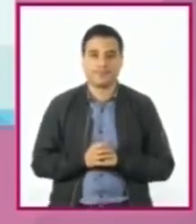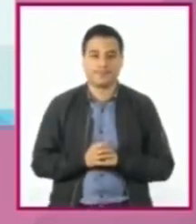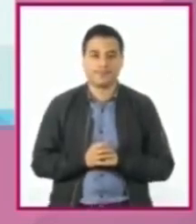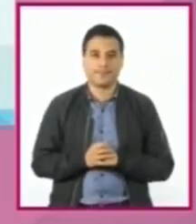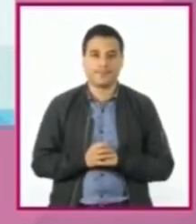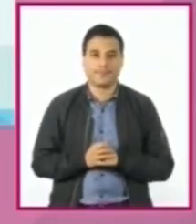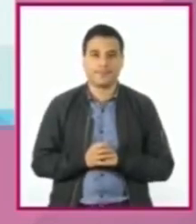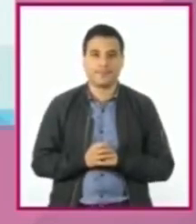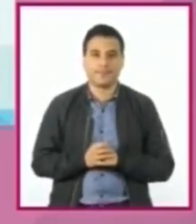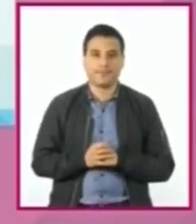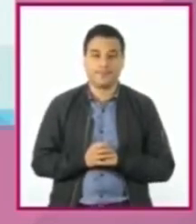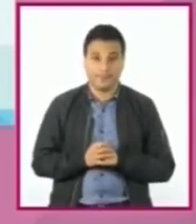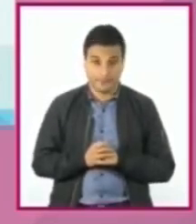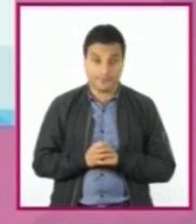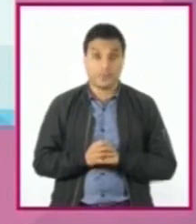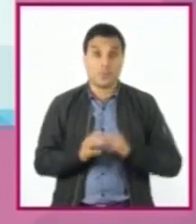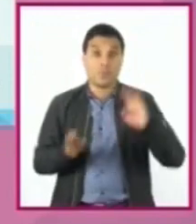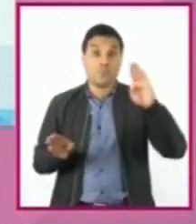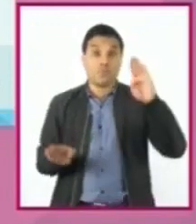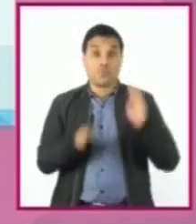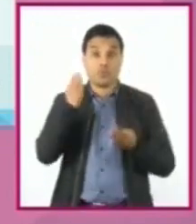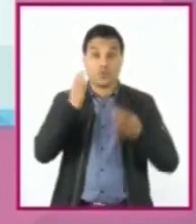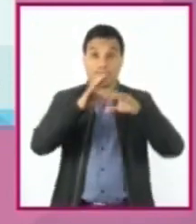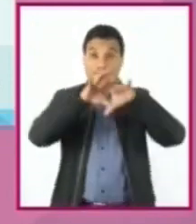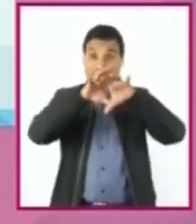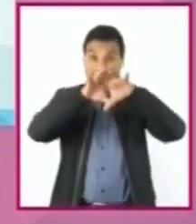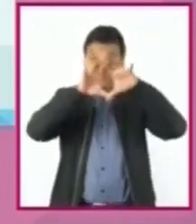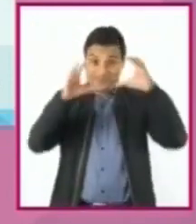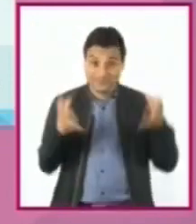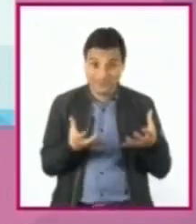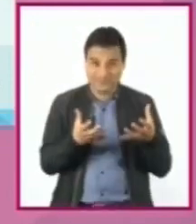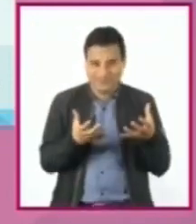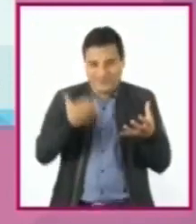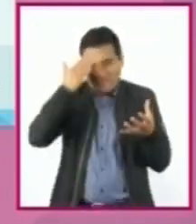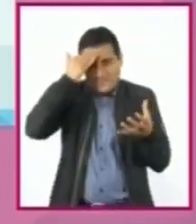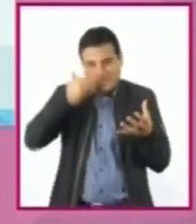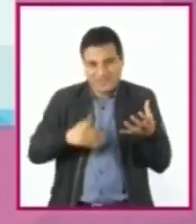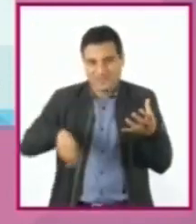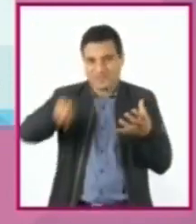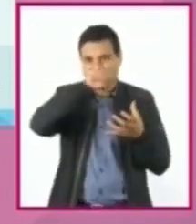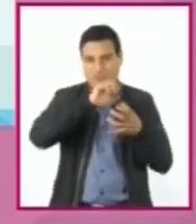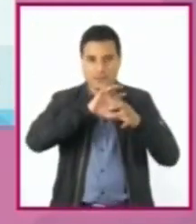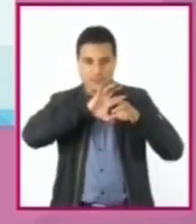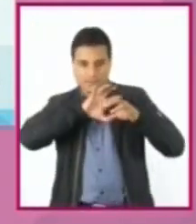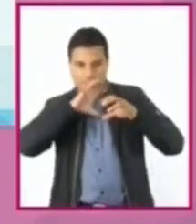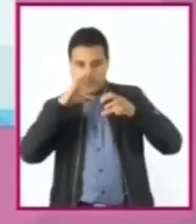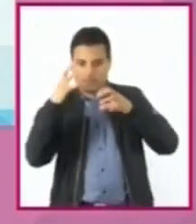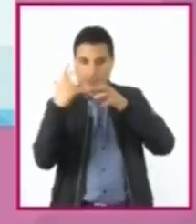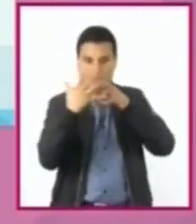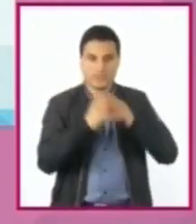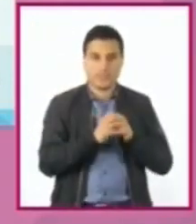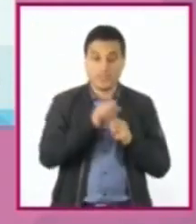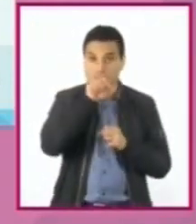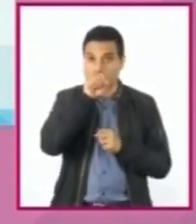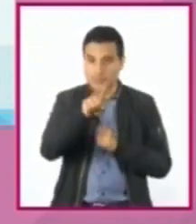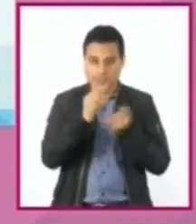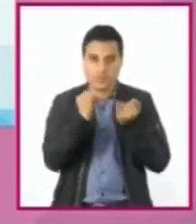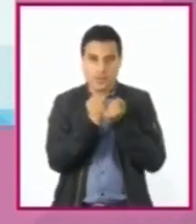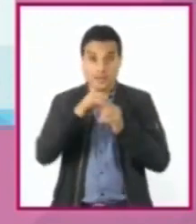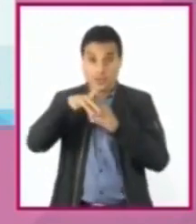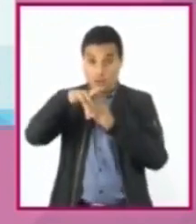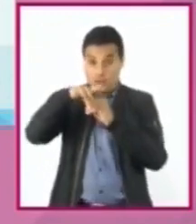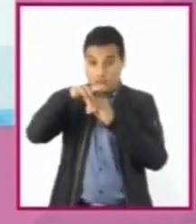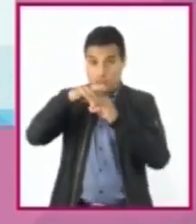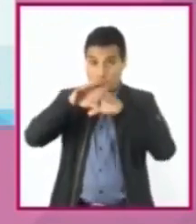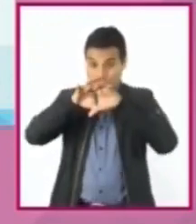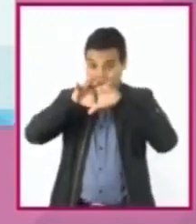Debido a que la superficie de la Tierra cuenta con una curvatura y el globo terráqueo es un objeto que también la